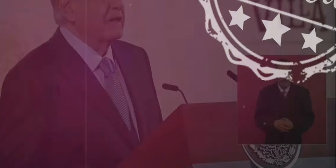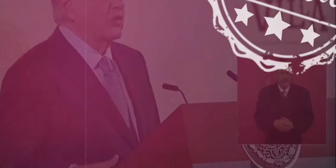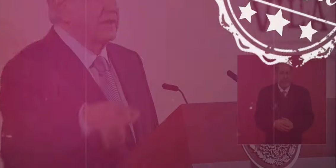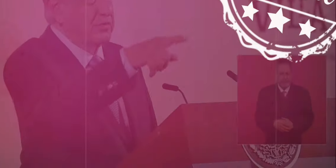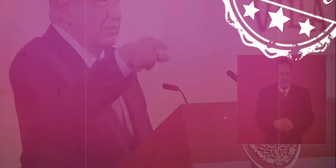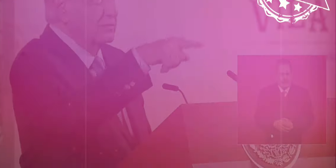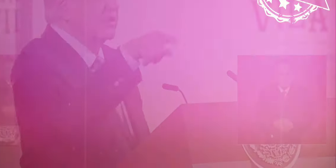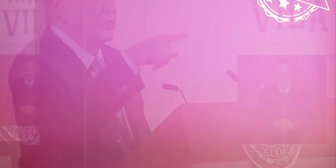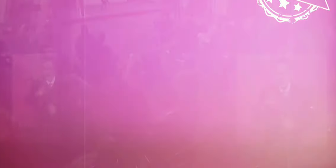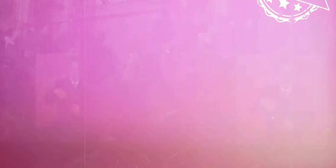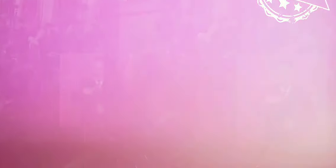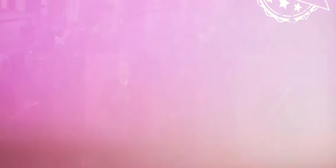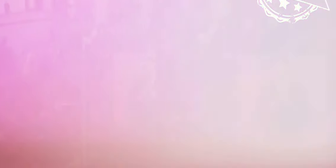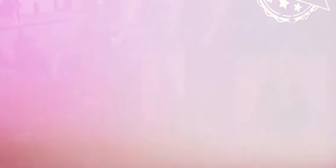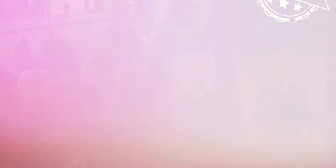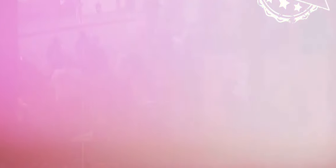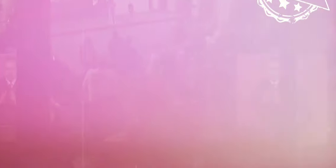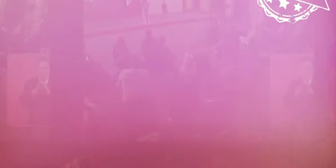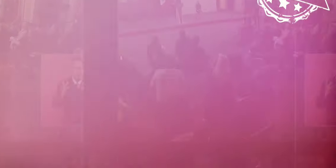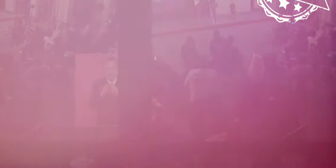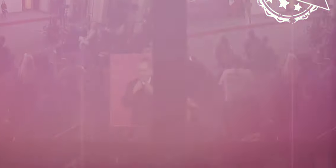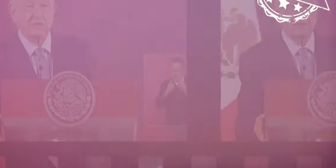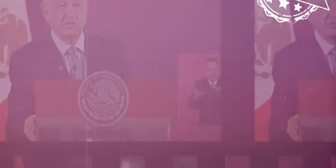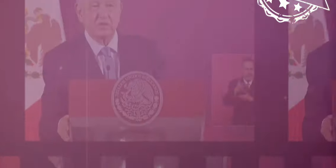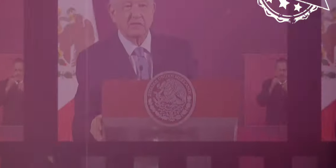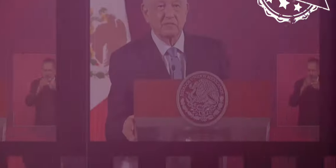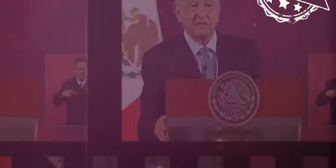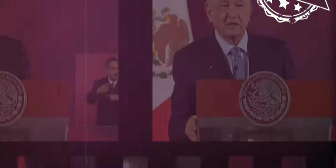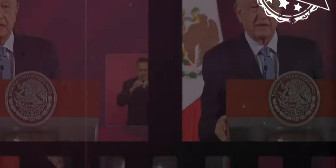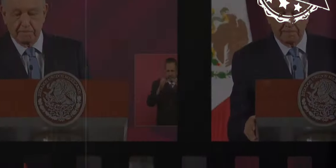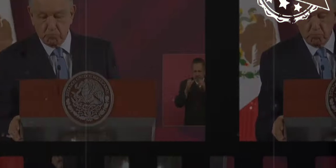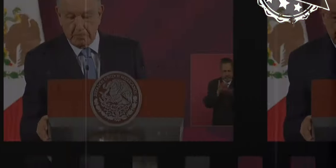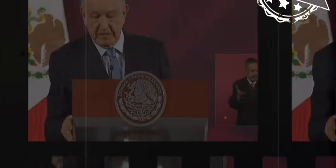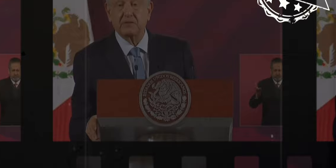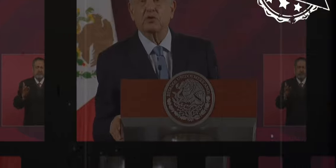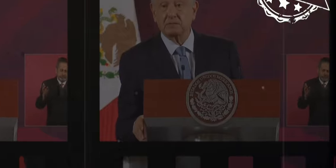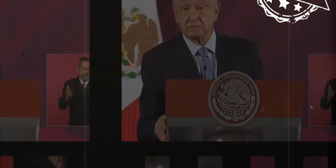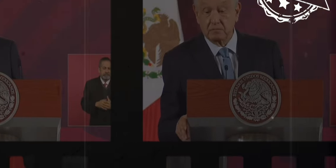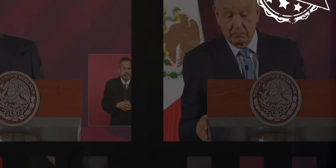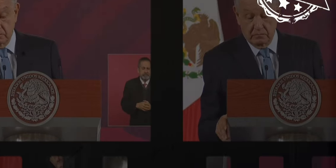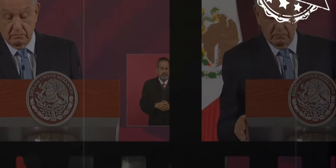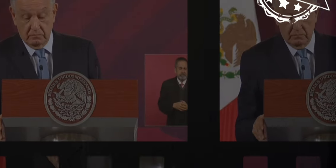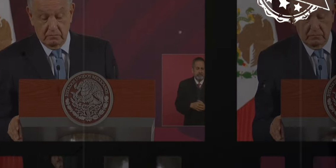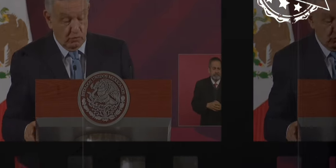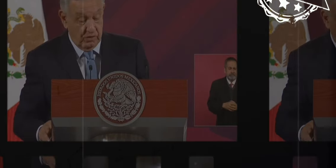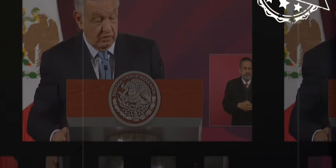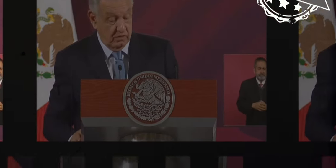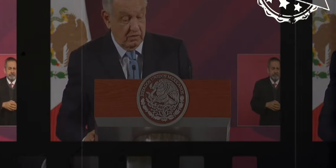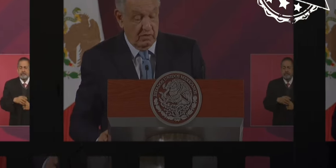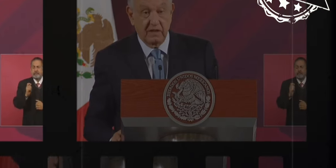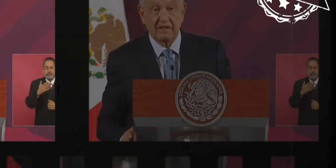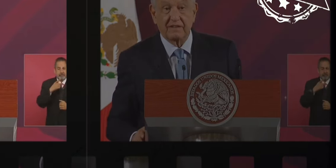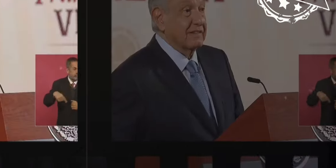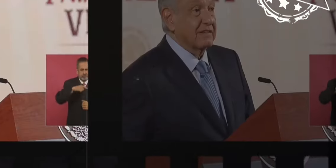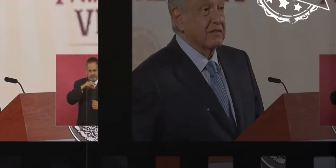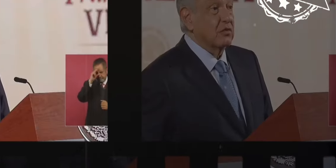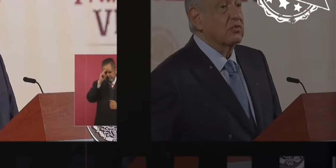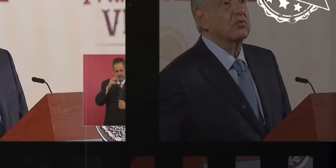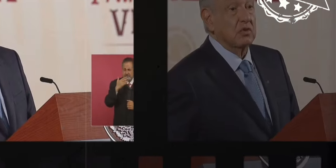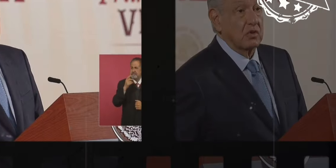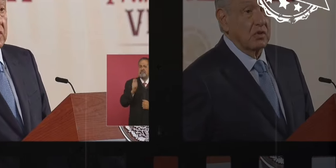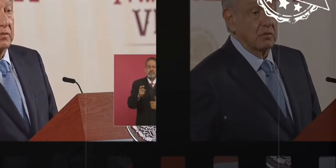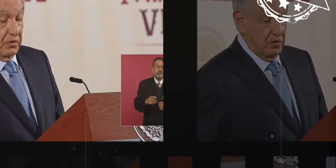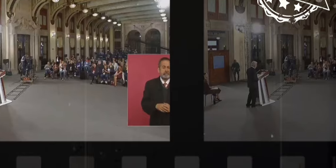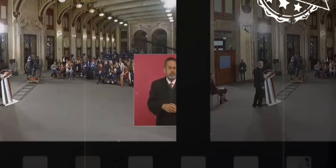Y lo hacemos porque todos participan, todos participamos. Es un diálogo circular. Y son muy inteligentes